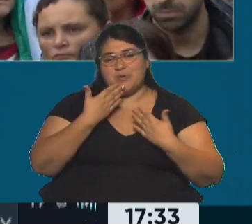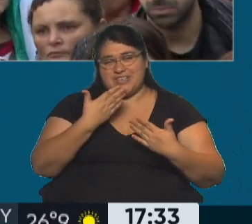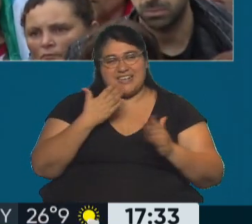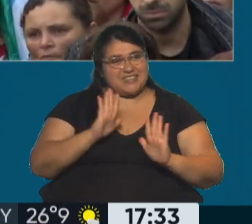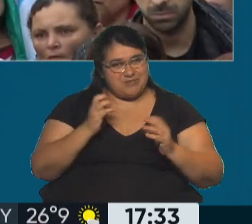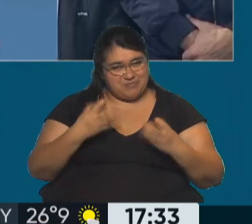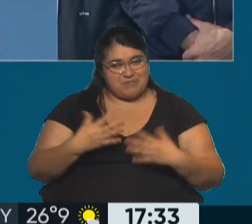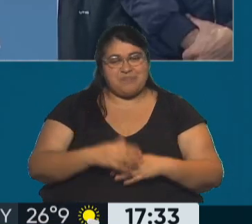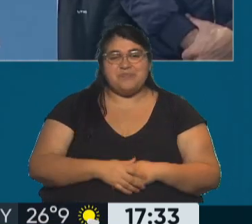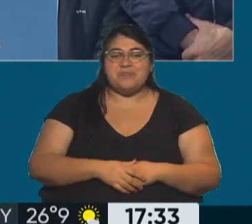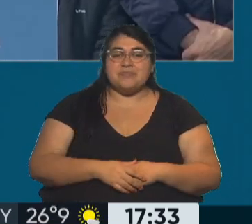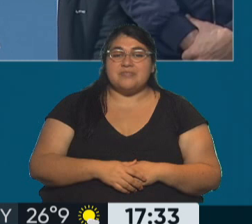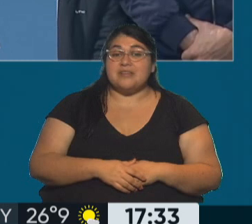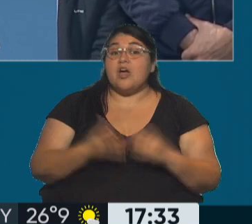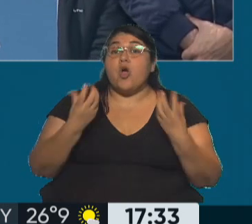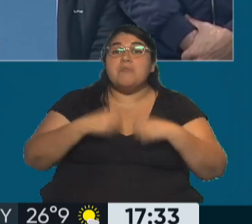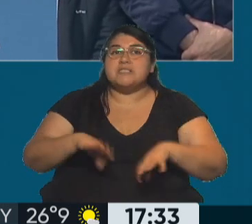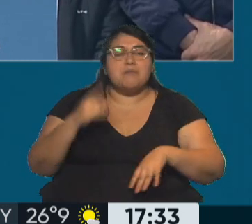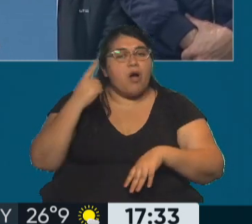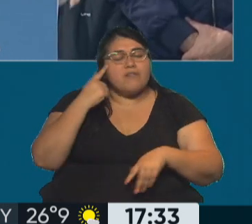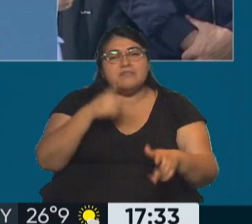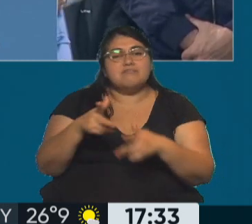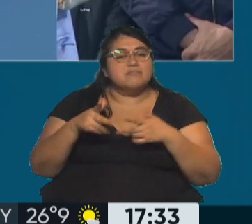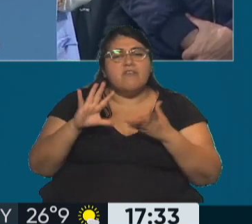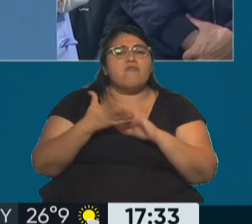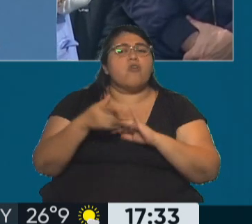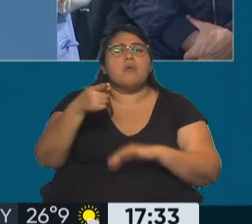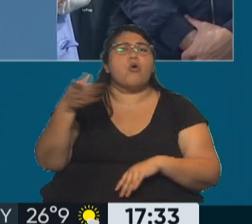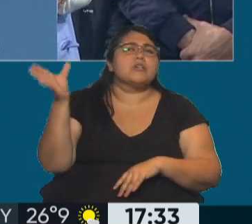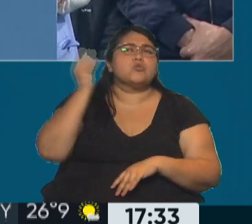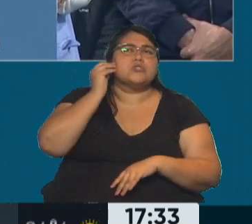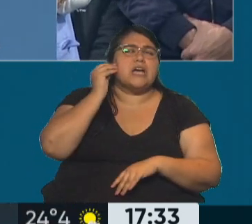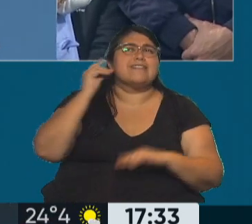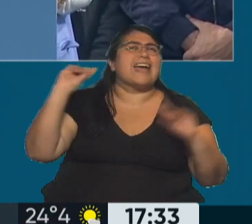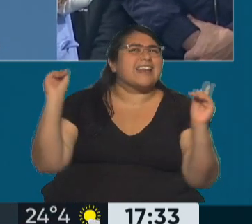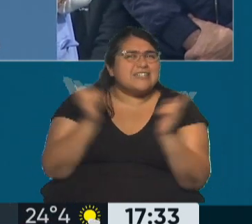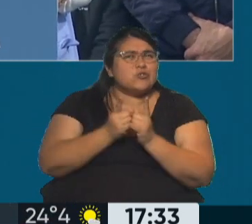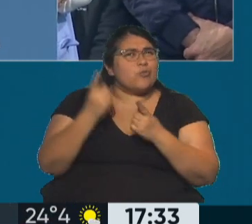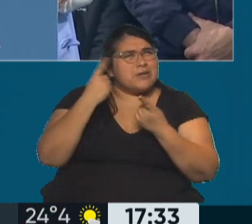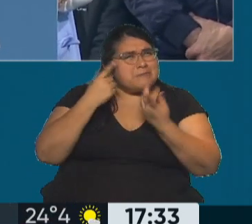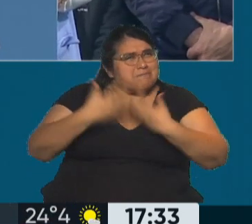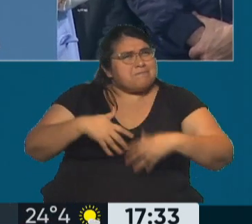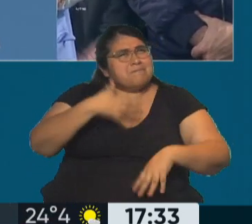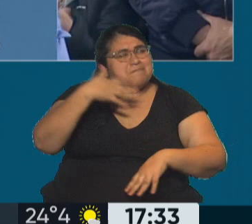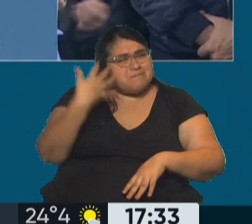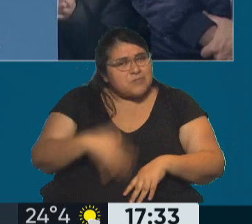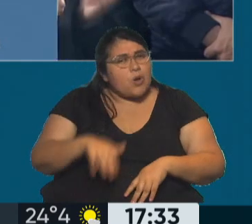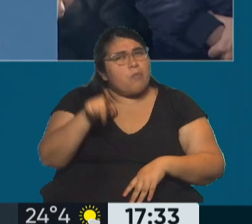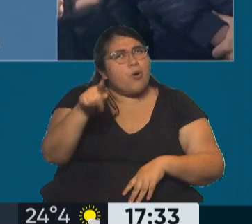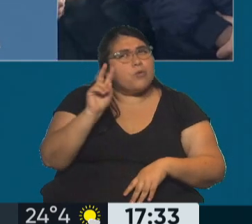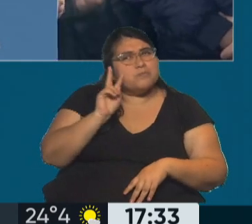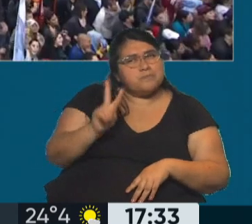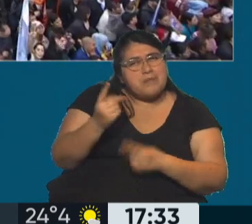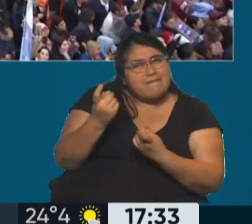Bien, bien. Bueno, un ¿Por dónde quieren resumen, empezar? Ustedes un me dicen. resumen de lo que escuchaste, qué es lo que interpretaste, a dónde va no